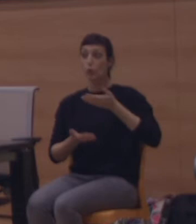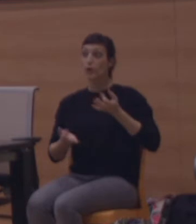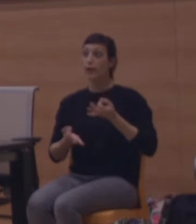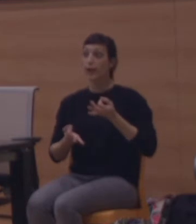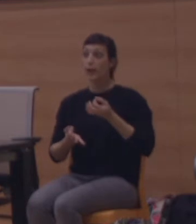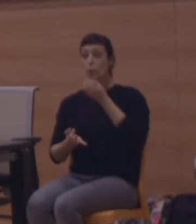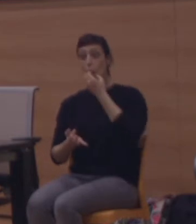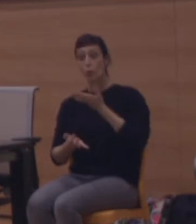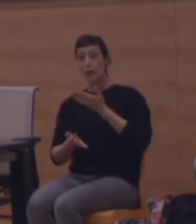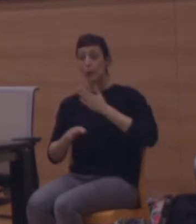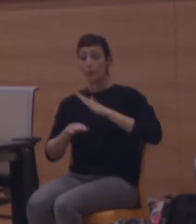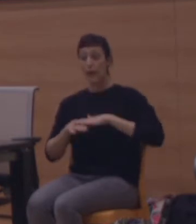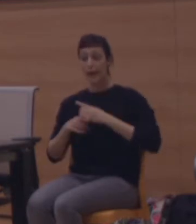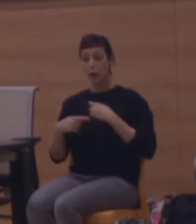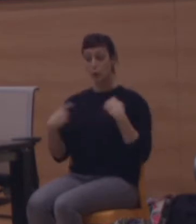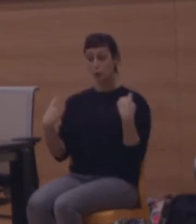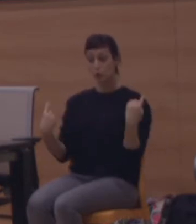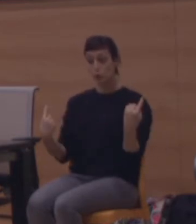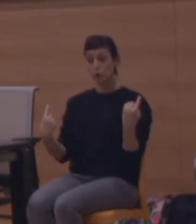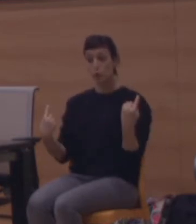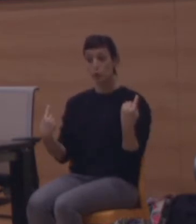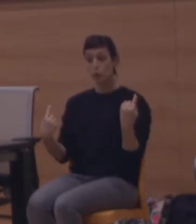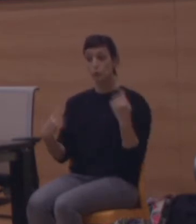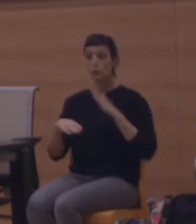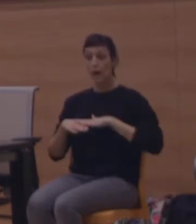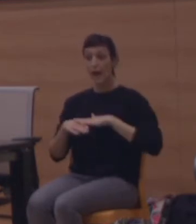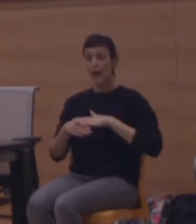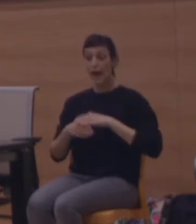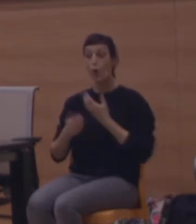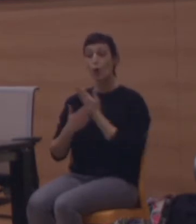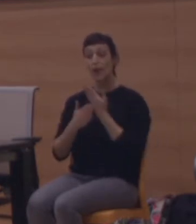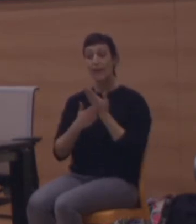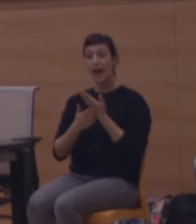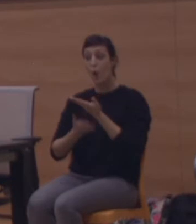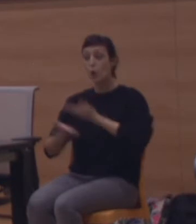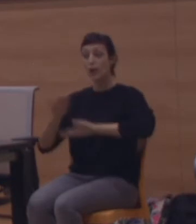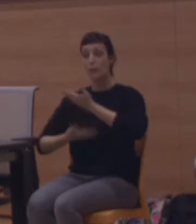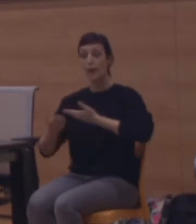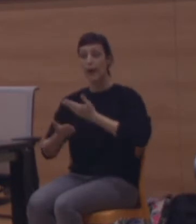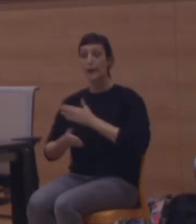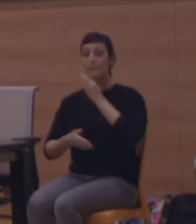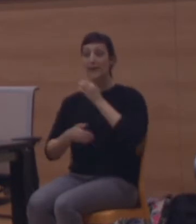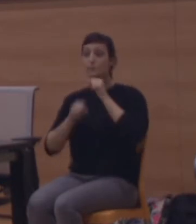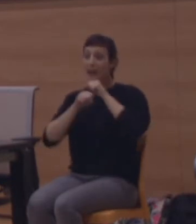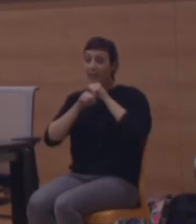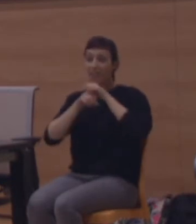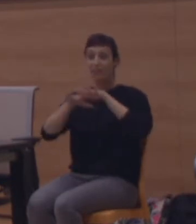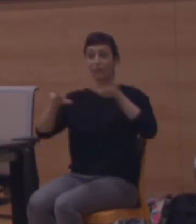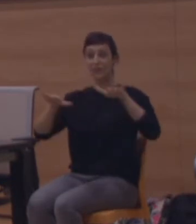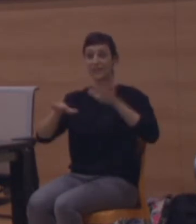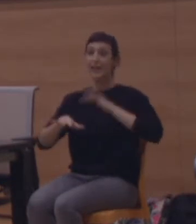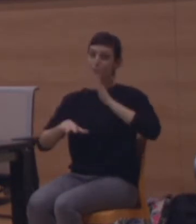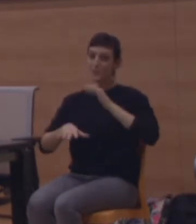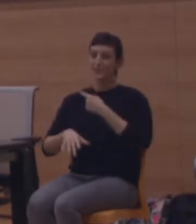nos contara con nosotros para colaborar en esta jornada y para promocionarla y para